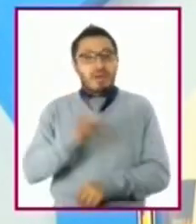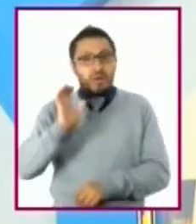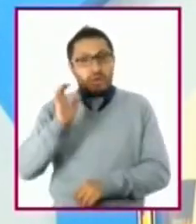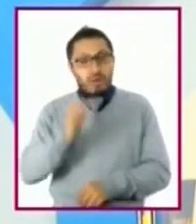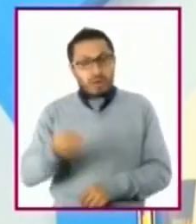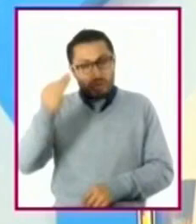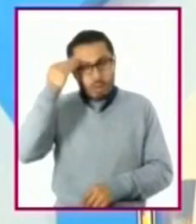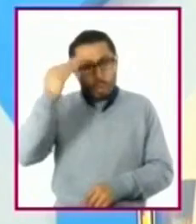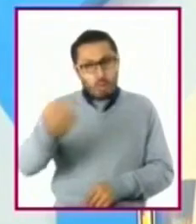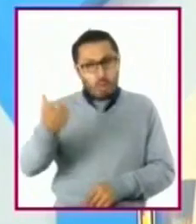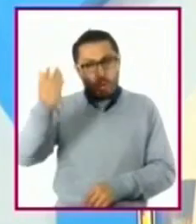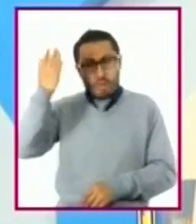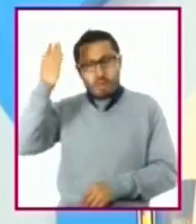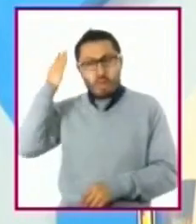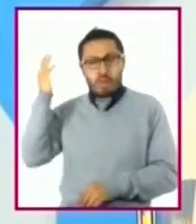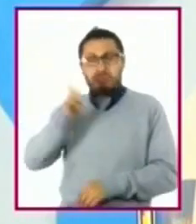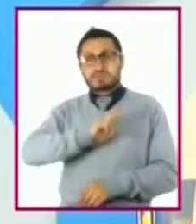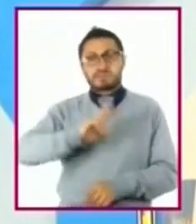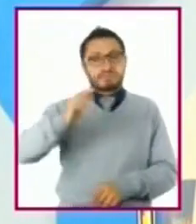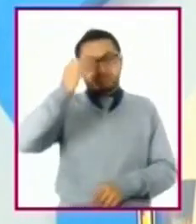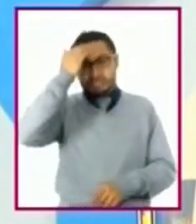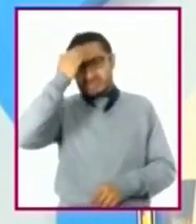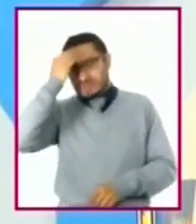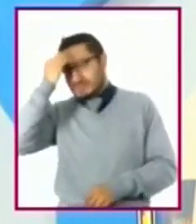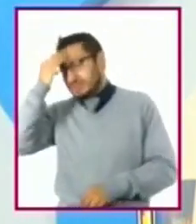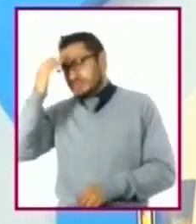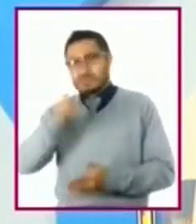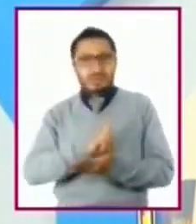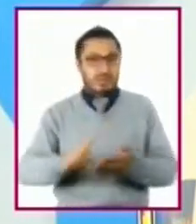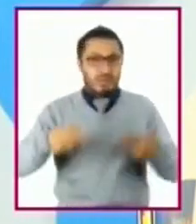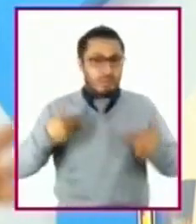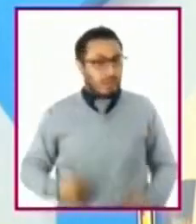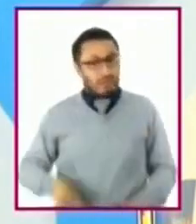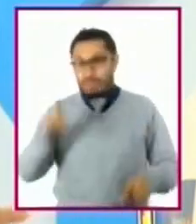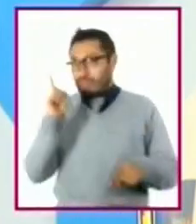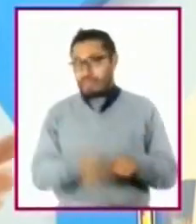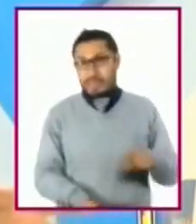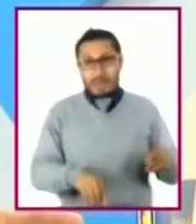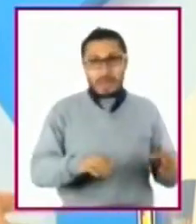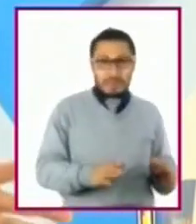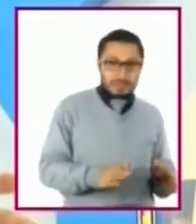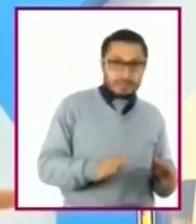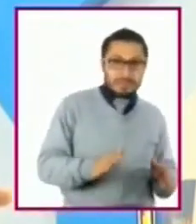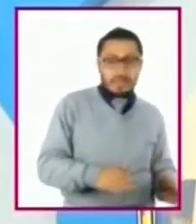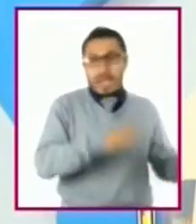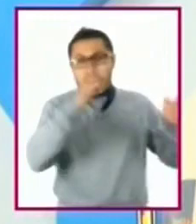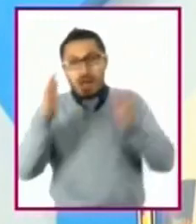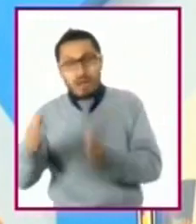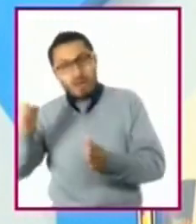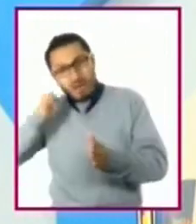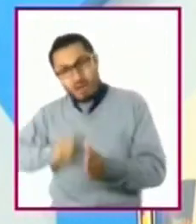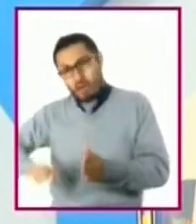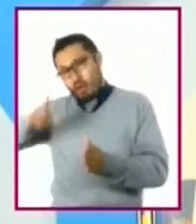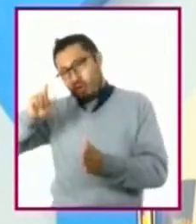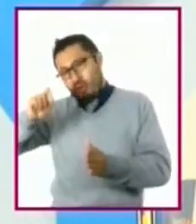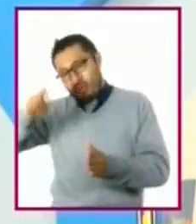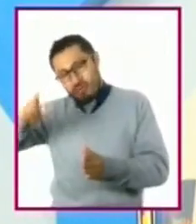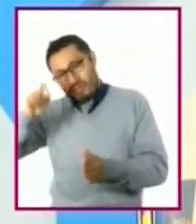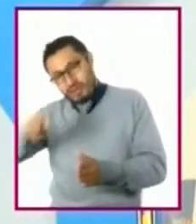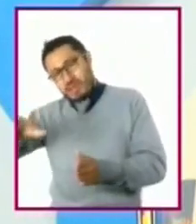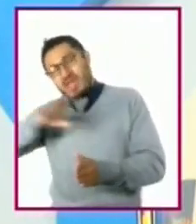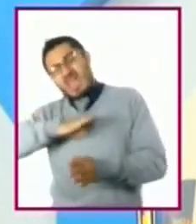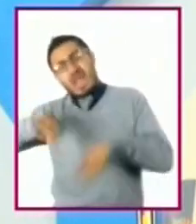prácticamente se omite el reconocimiento de los derechos humanos a otra, el siglo XX, donde surgen una